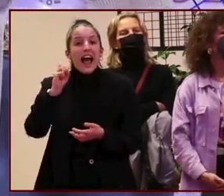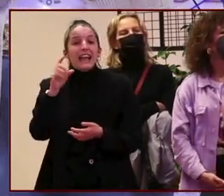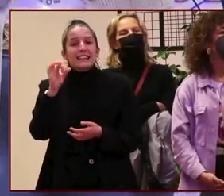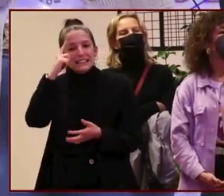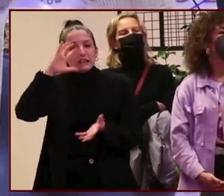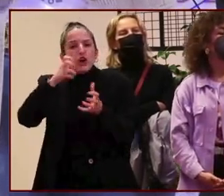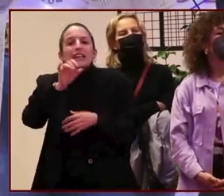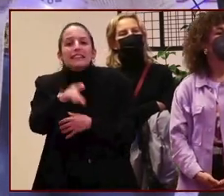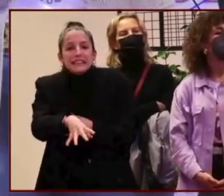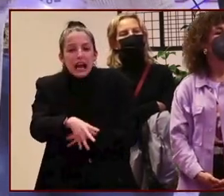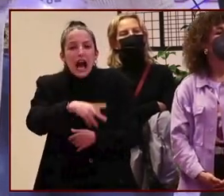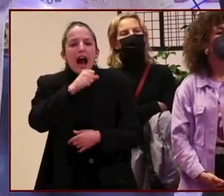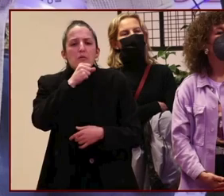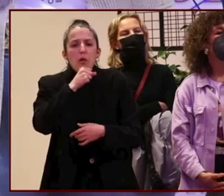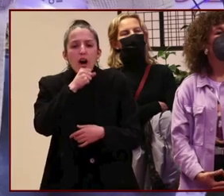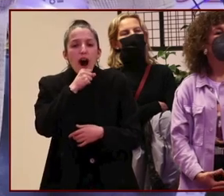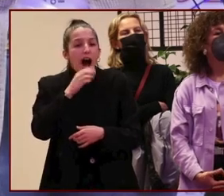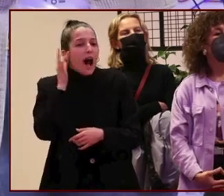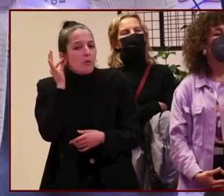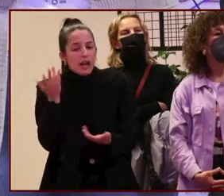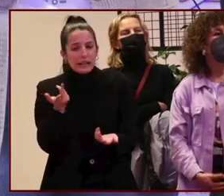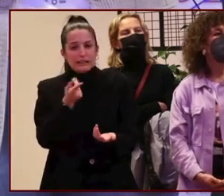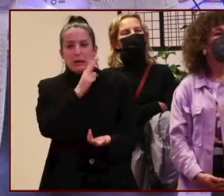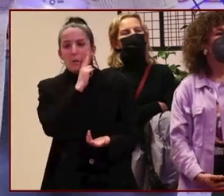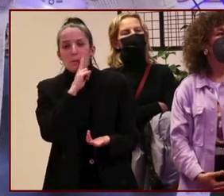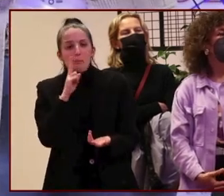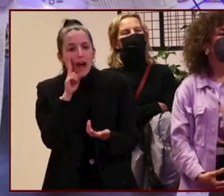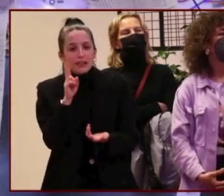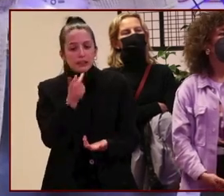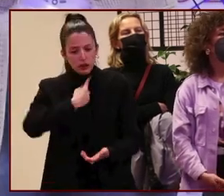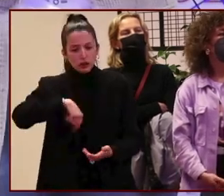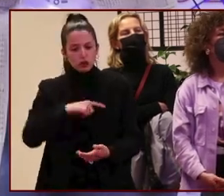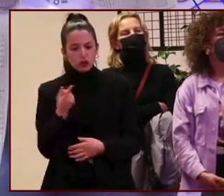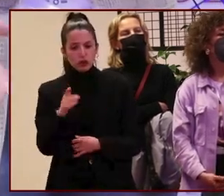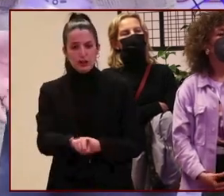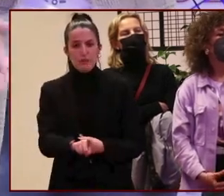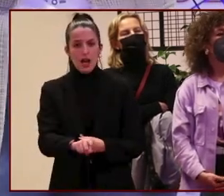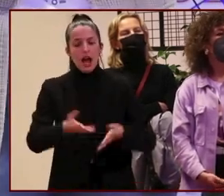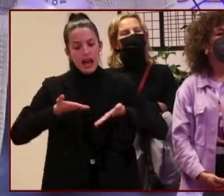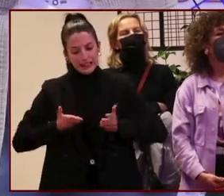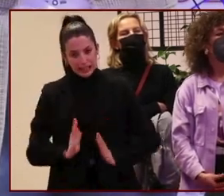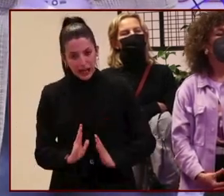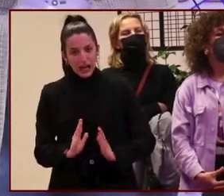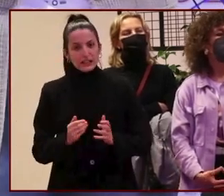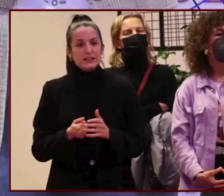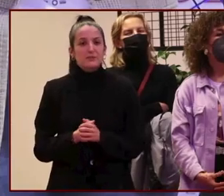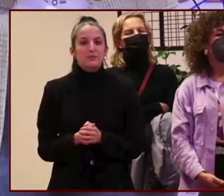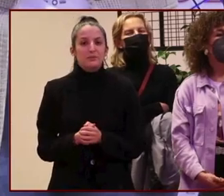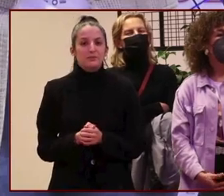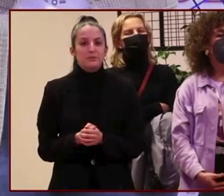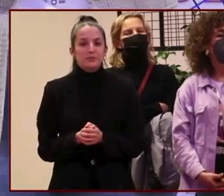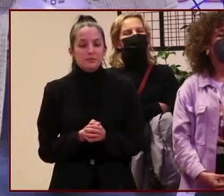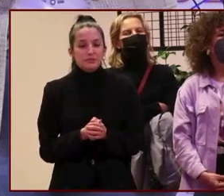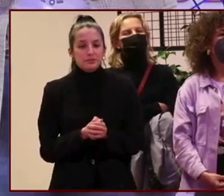boas as nosas nice nos has nos has fidias las